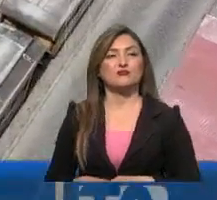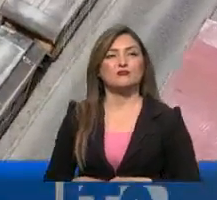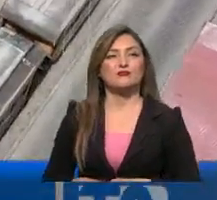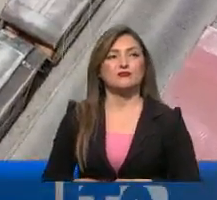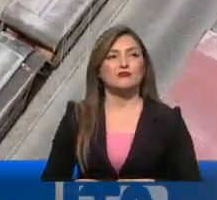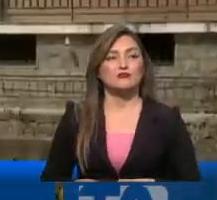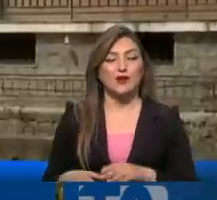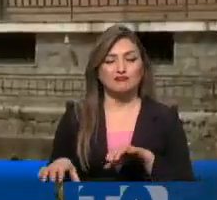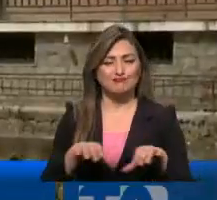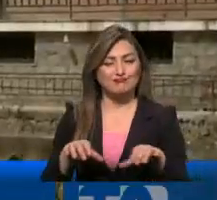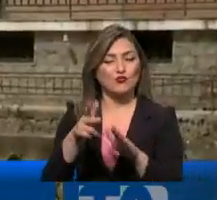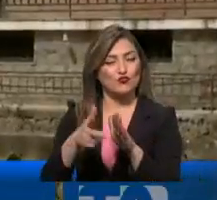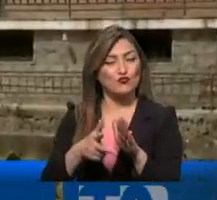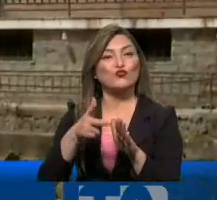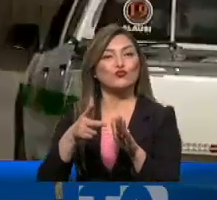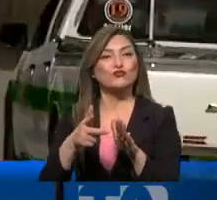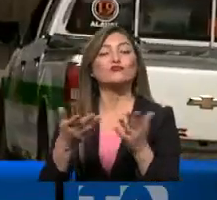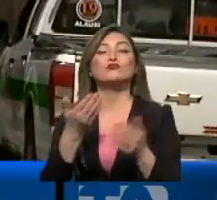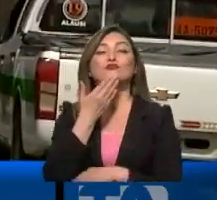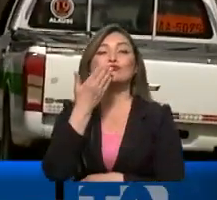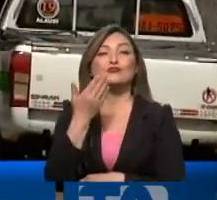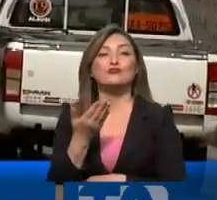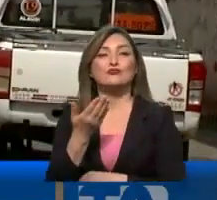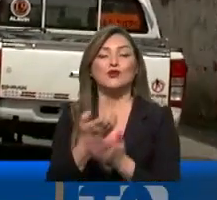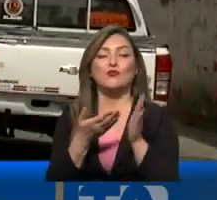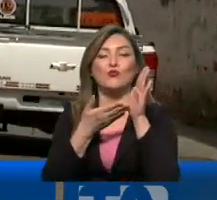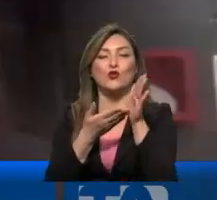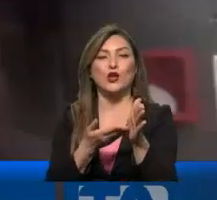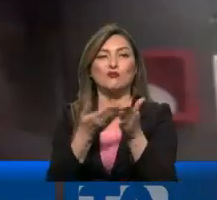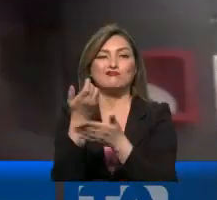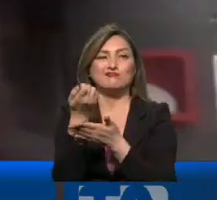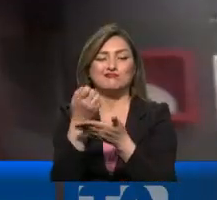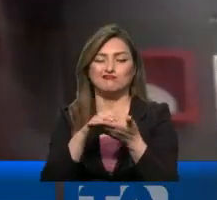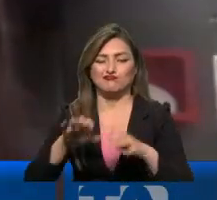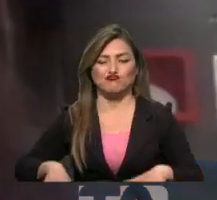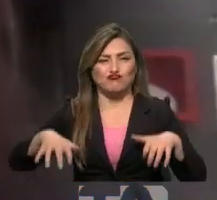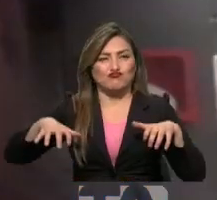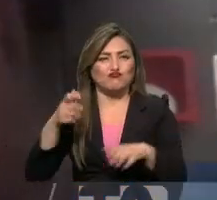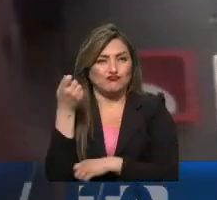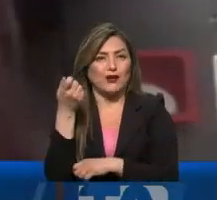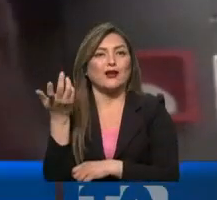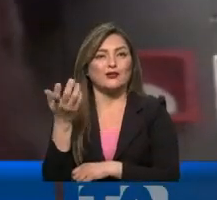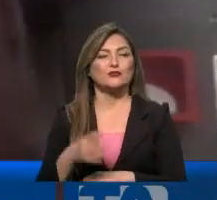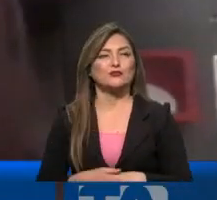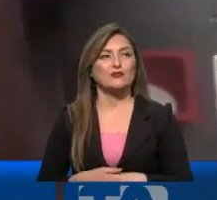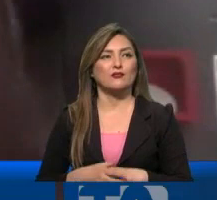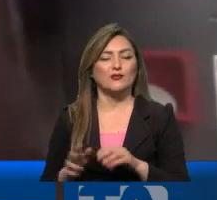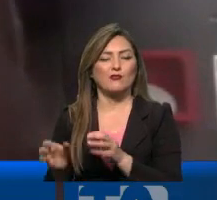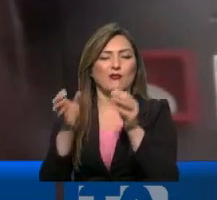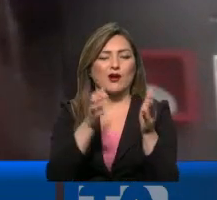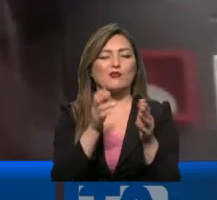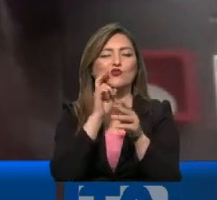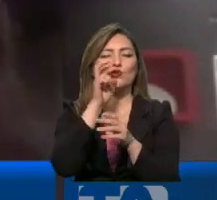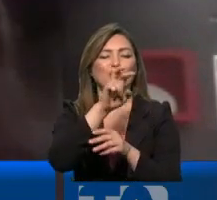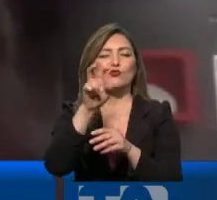da la reactivación, se lo haga esta vez sí, bajo un modelo eficiente. O sea, tenía que funcionar como carga, turismo y